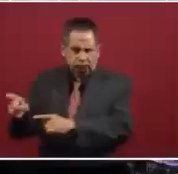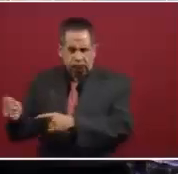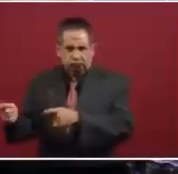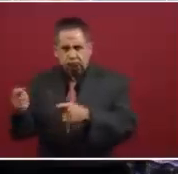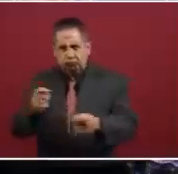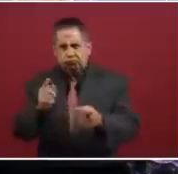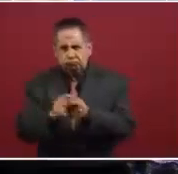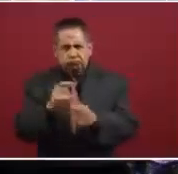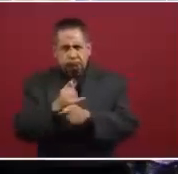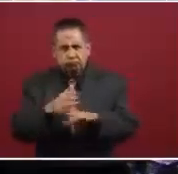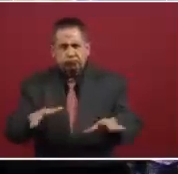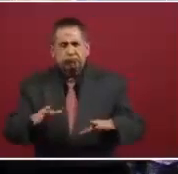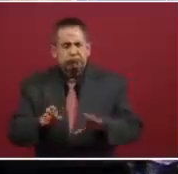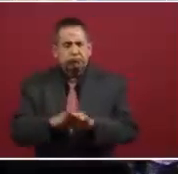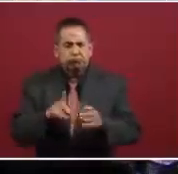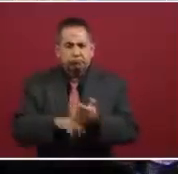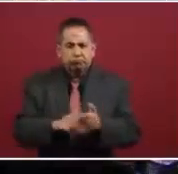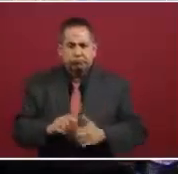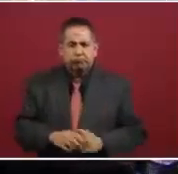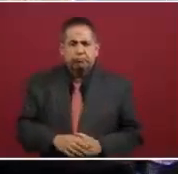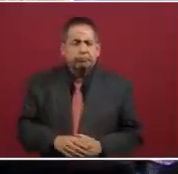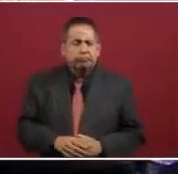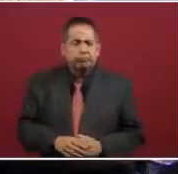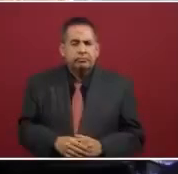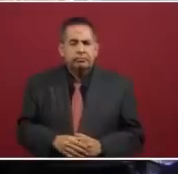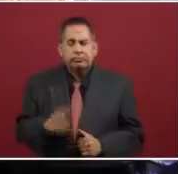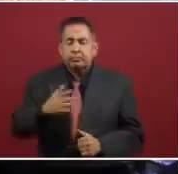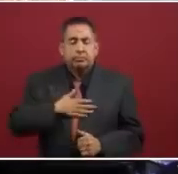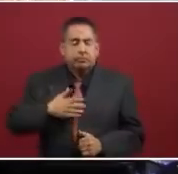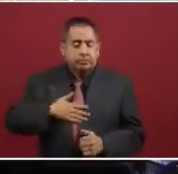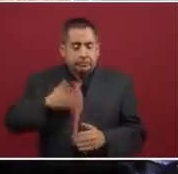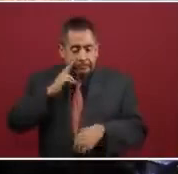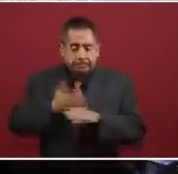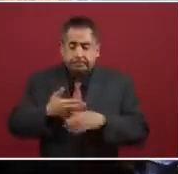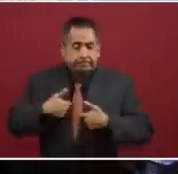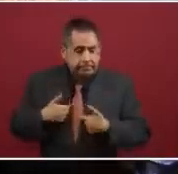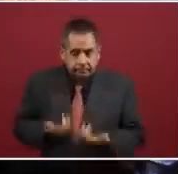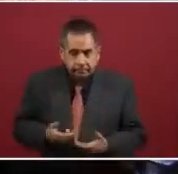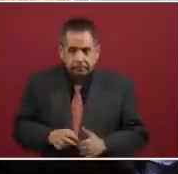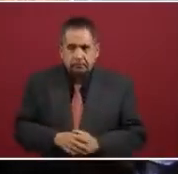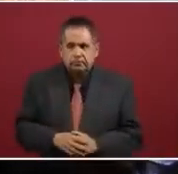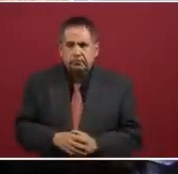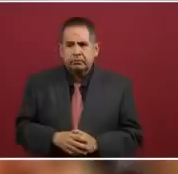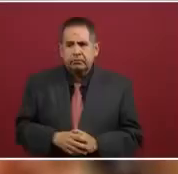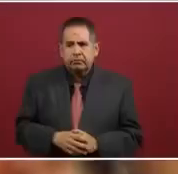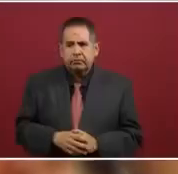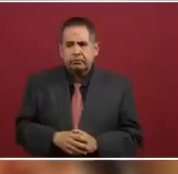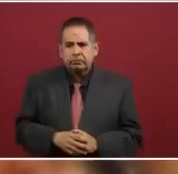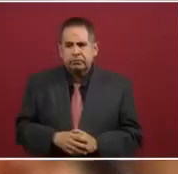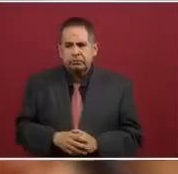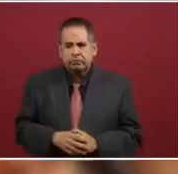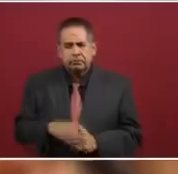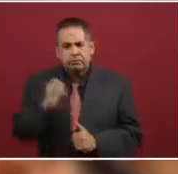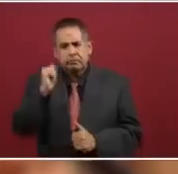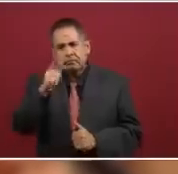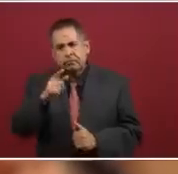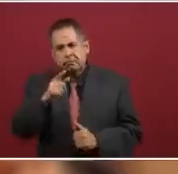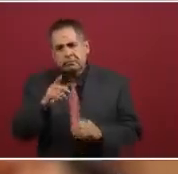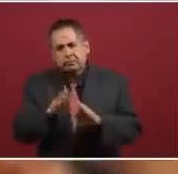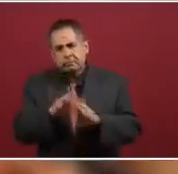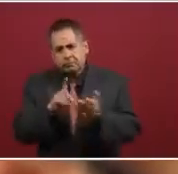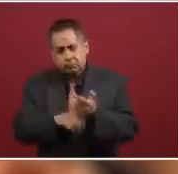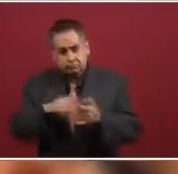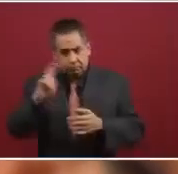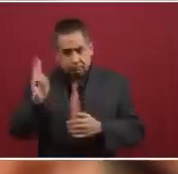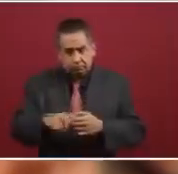entrega la información que Pero esto dependa no... de nosotros. Ok, pero no sabe entonces, o sea, si